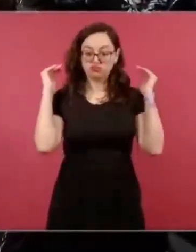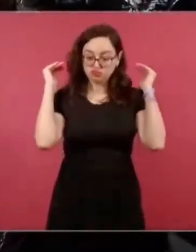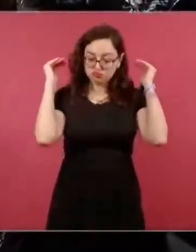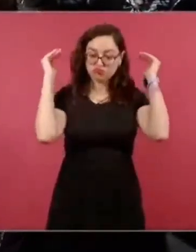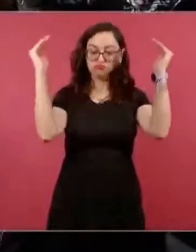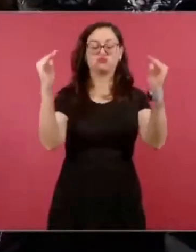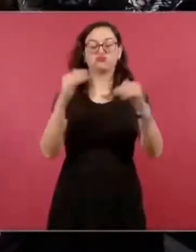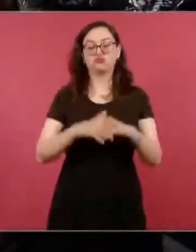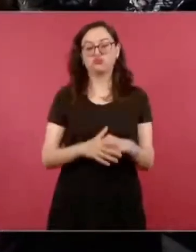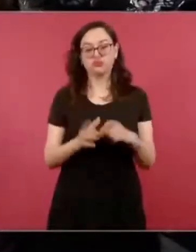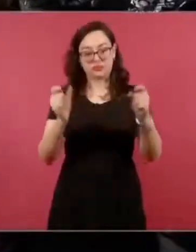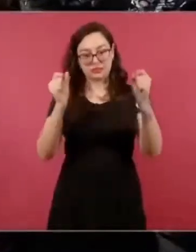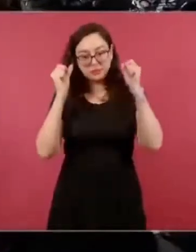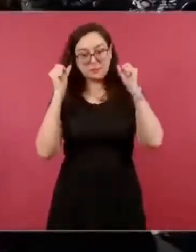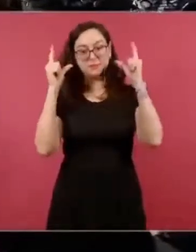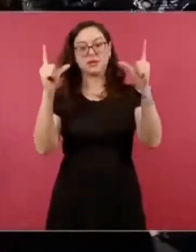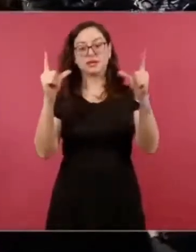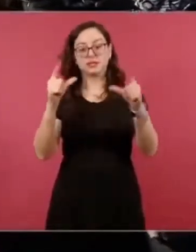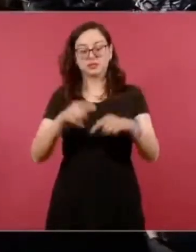muy despierto.